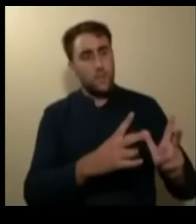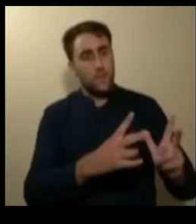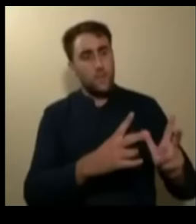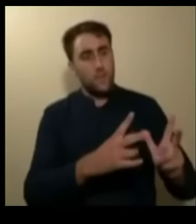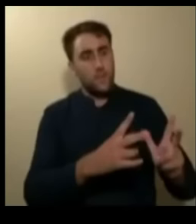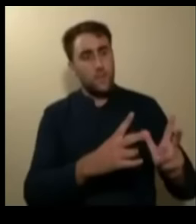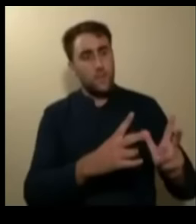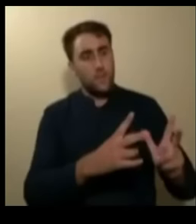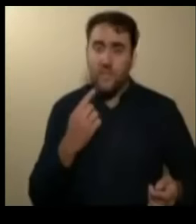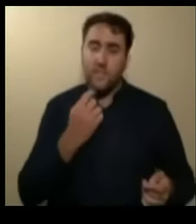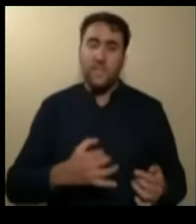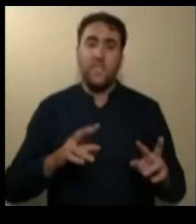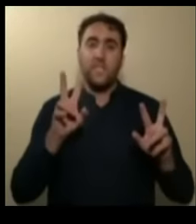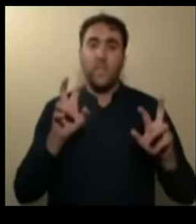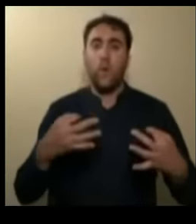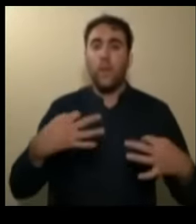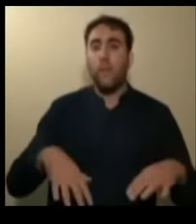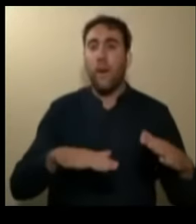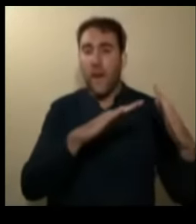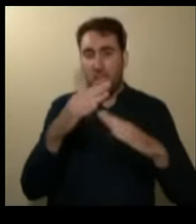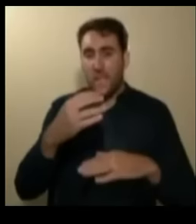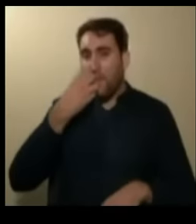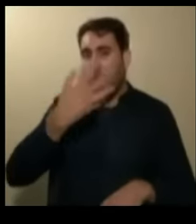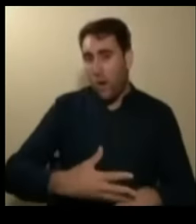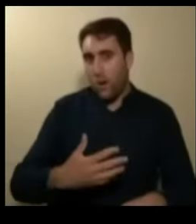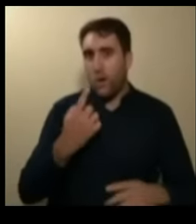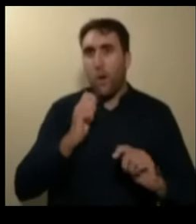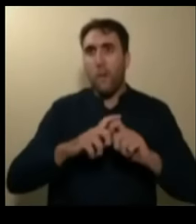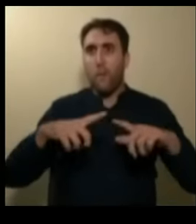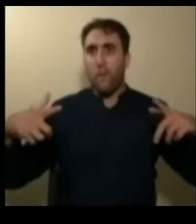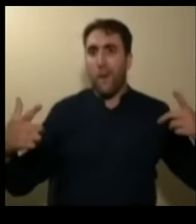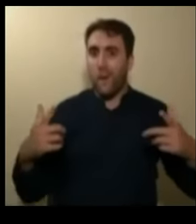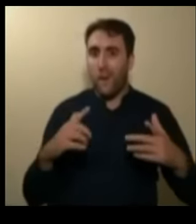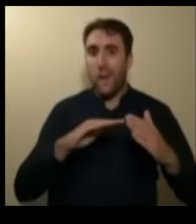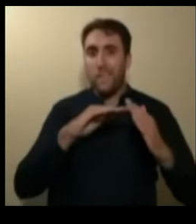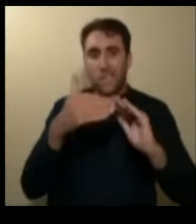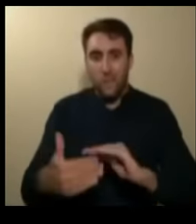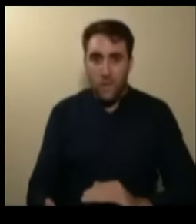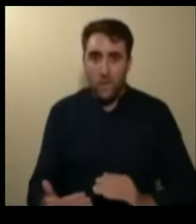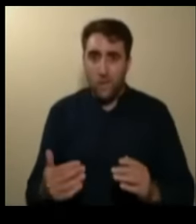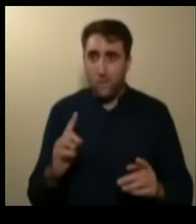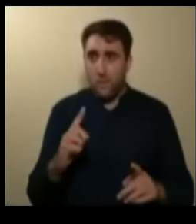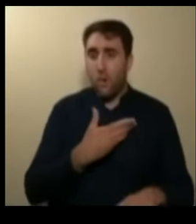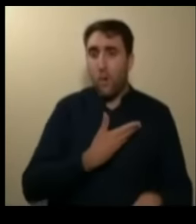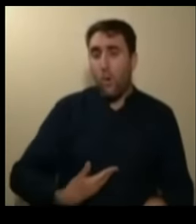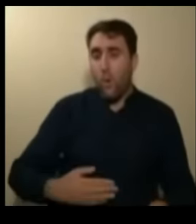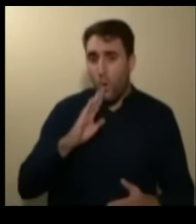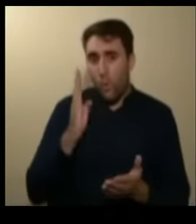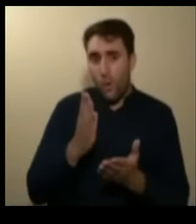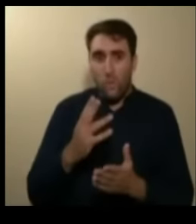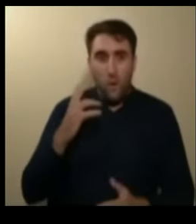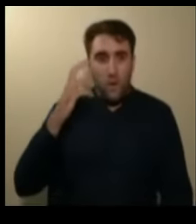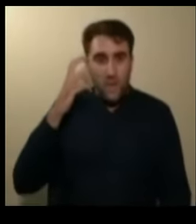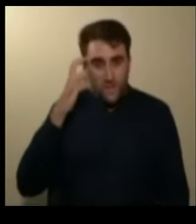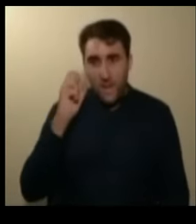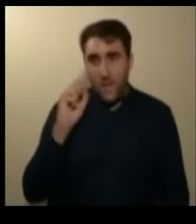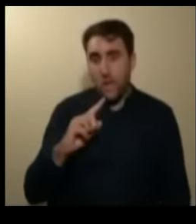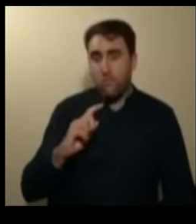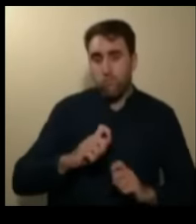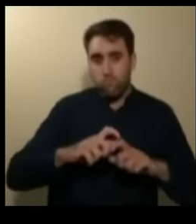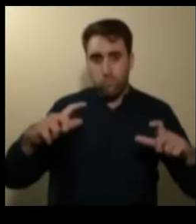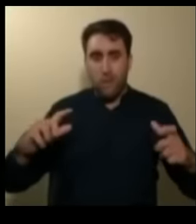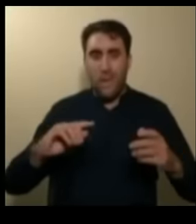mucho mejor que ahora y no hubieran aumentado los asentamientos como aumentaron durante el último gobierno del presidente Vázquez. Ahora, con relación